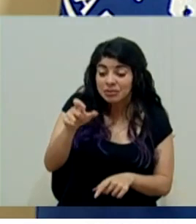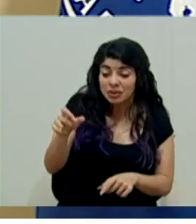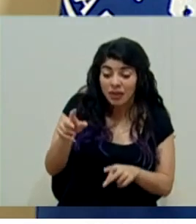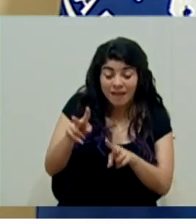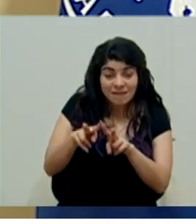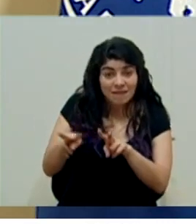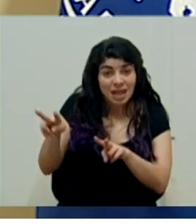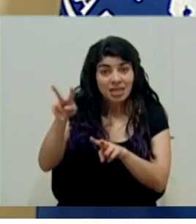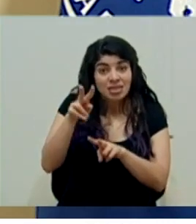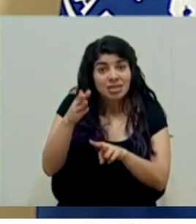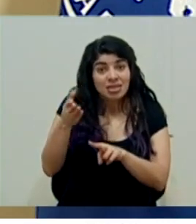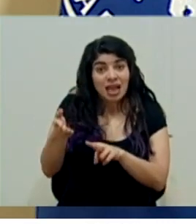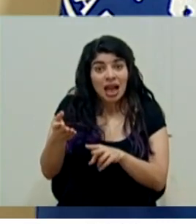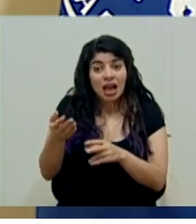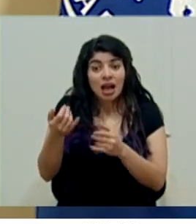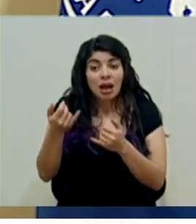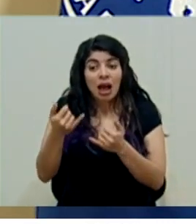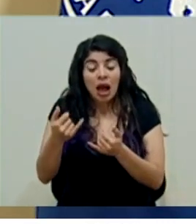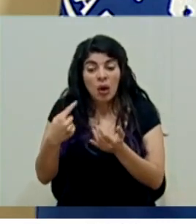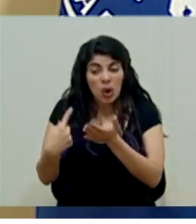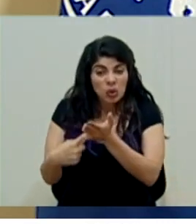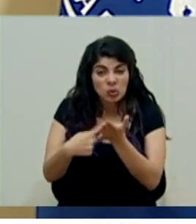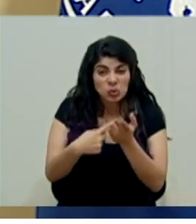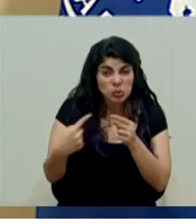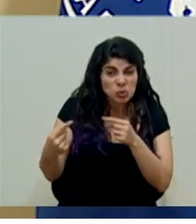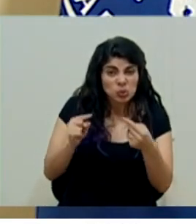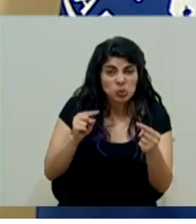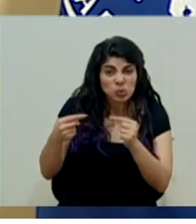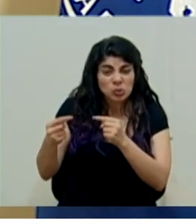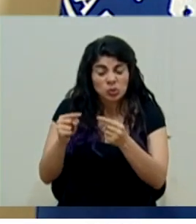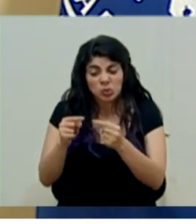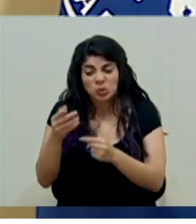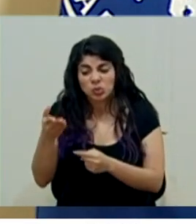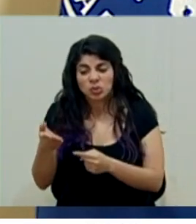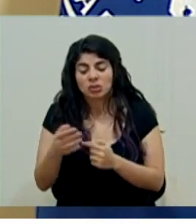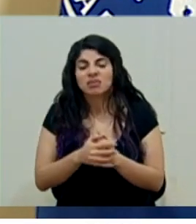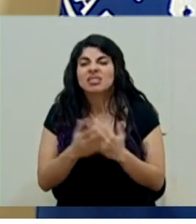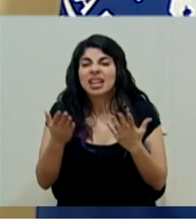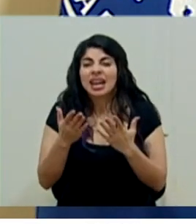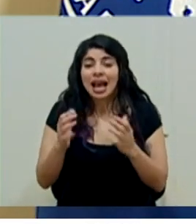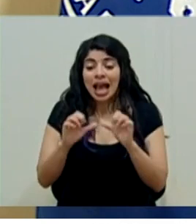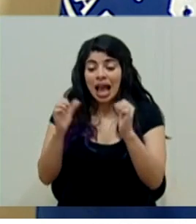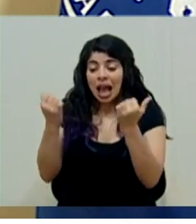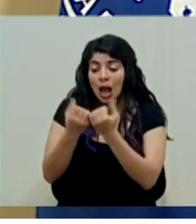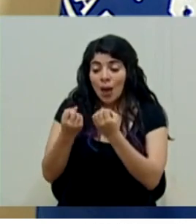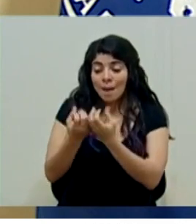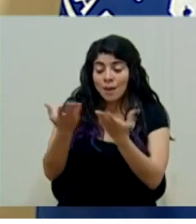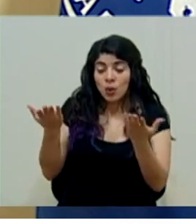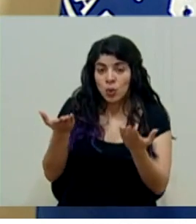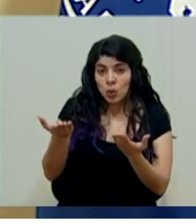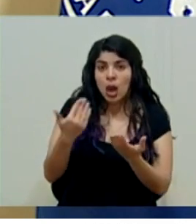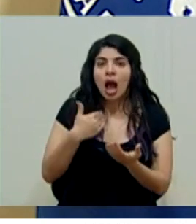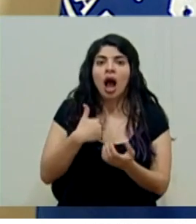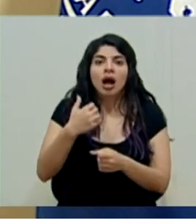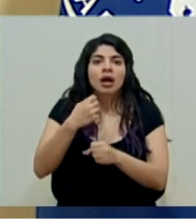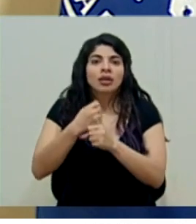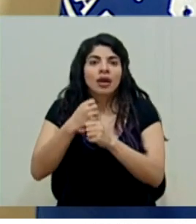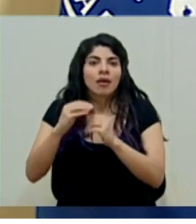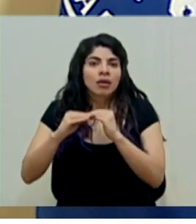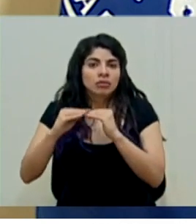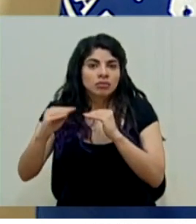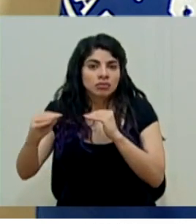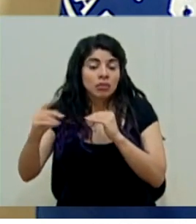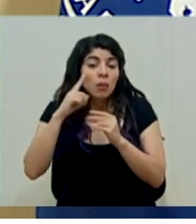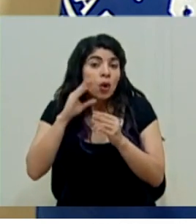que es la que genera cierta crispación hoy en el debate público y privado, es que en el sector público hay estabilidad laboral, por lo menos